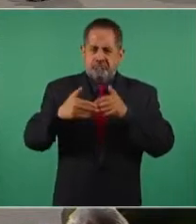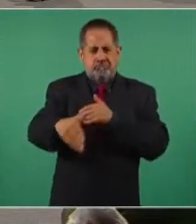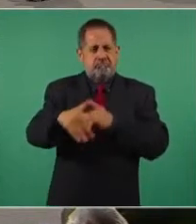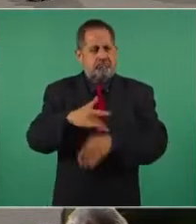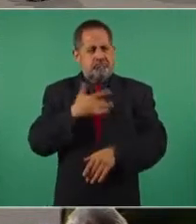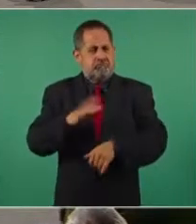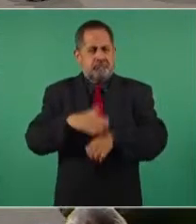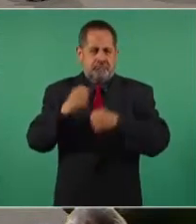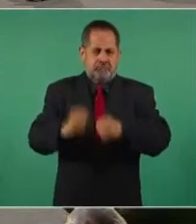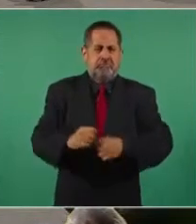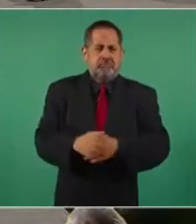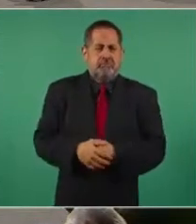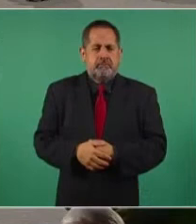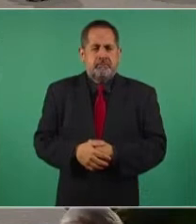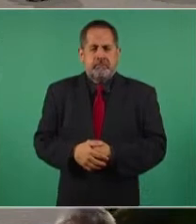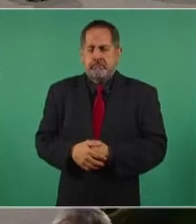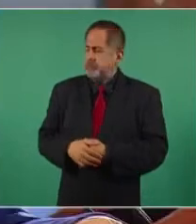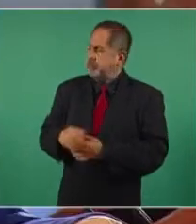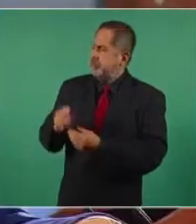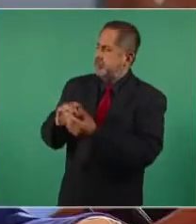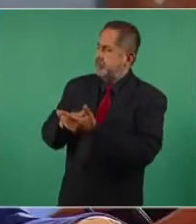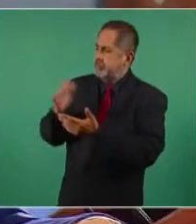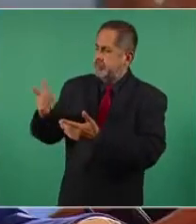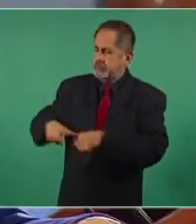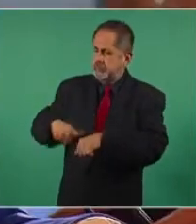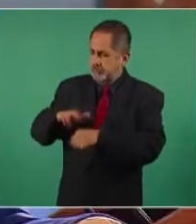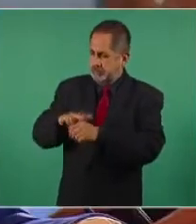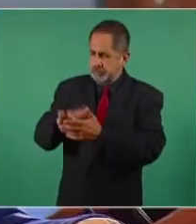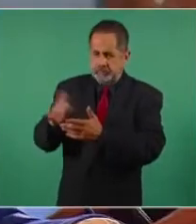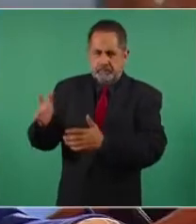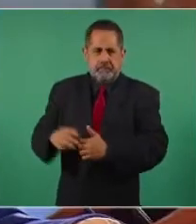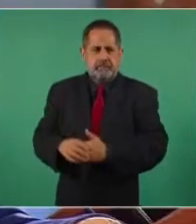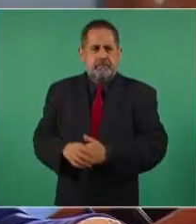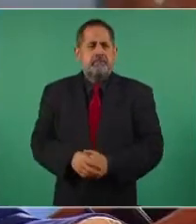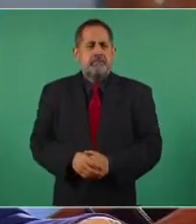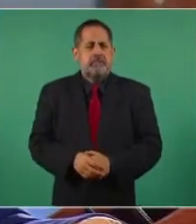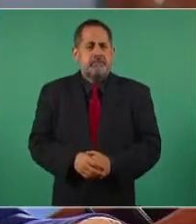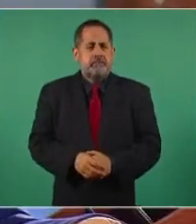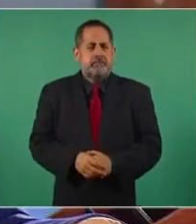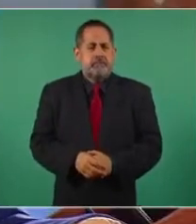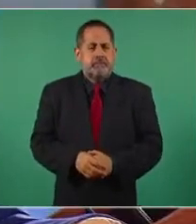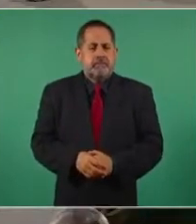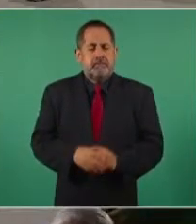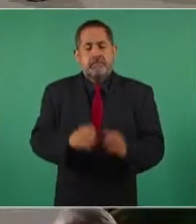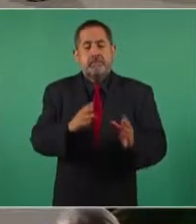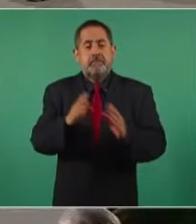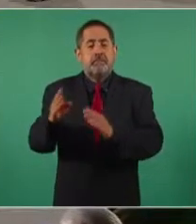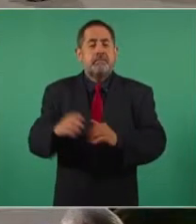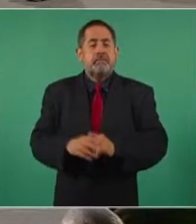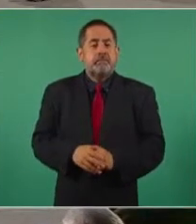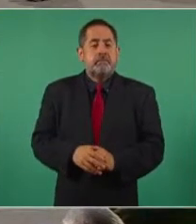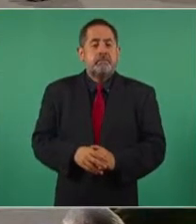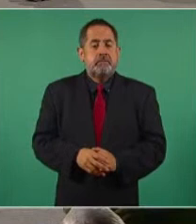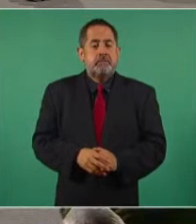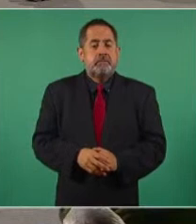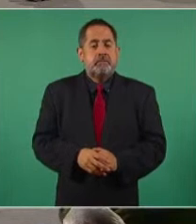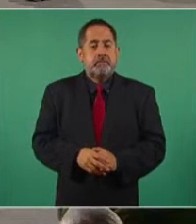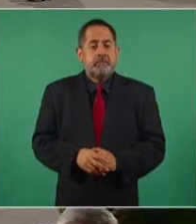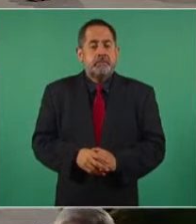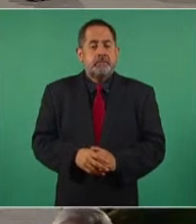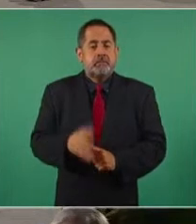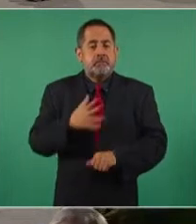muchas gracias muchas gracias adelante buenos